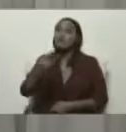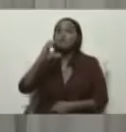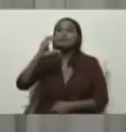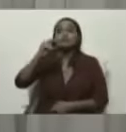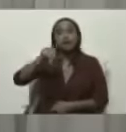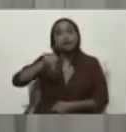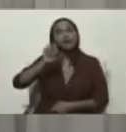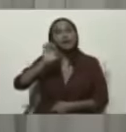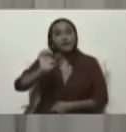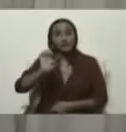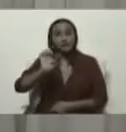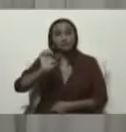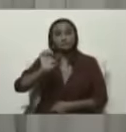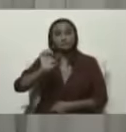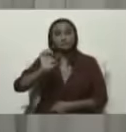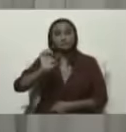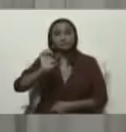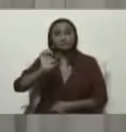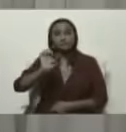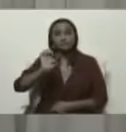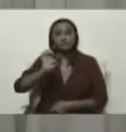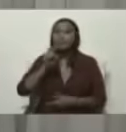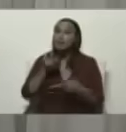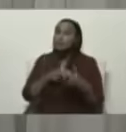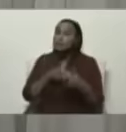no el que lea la cuñada de Magalime de Miami.